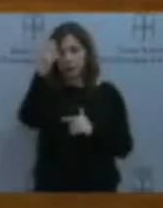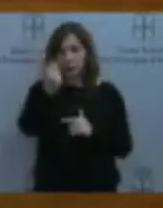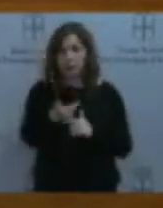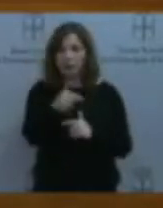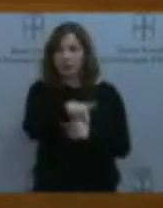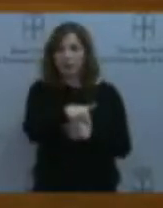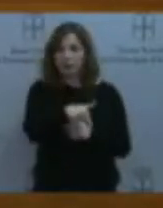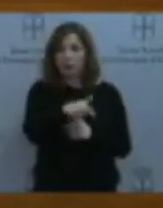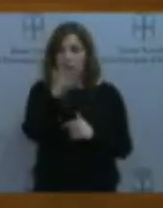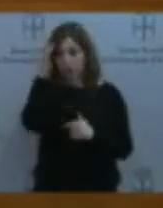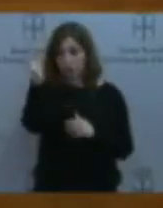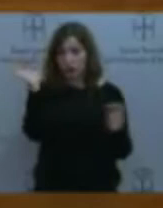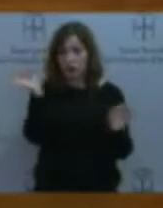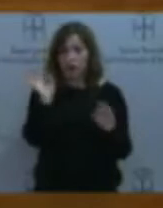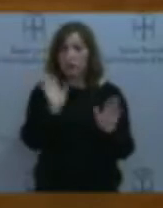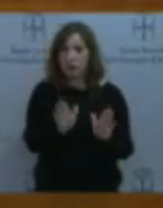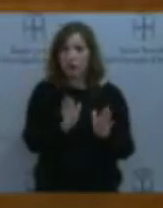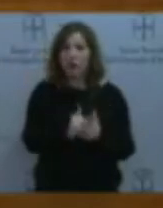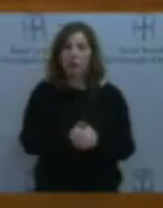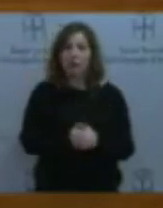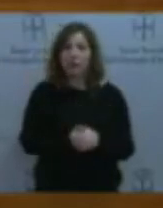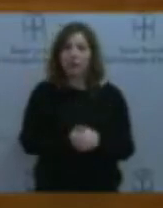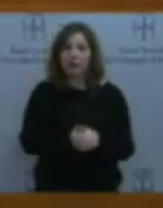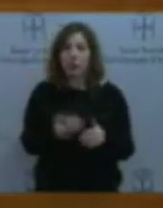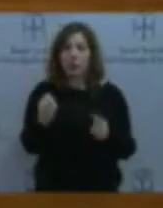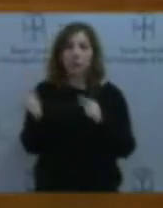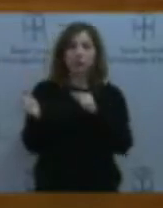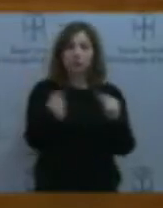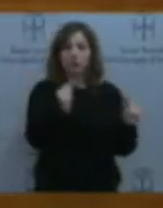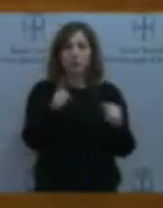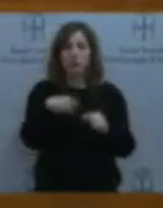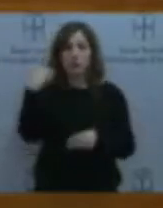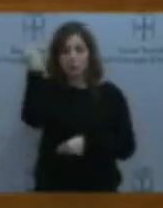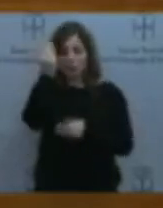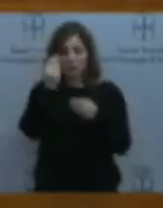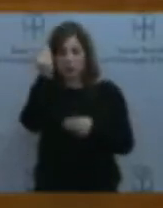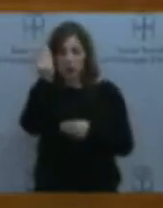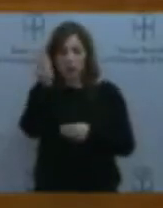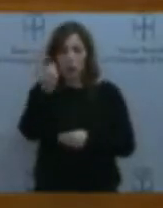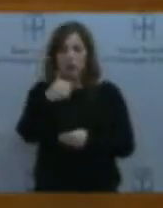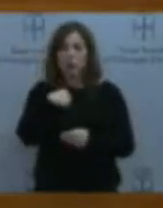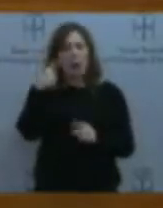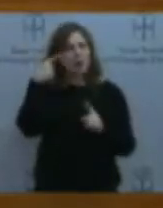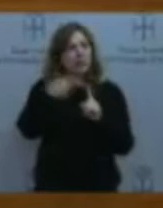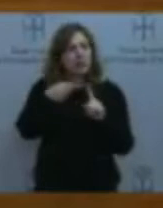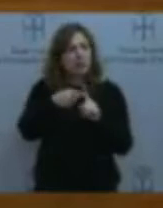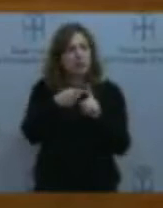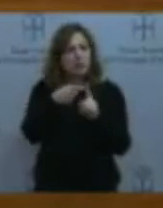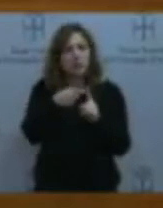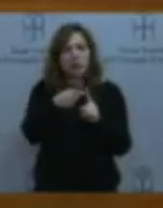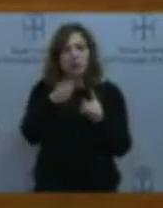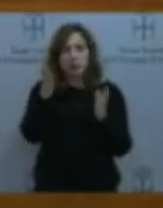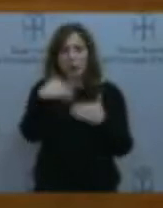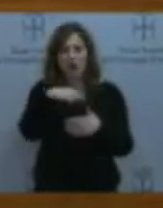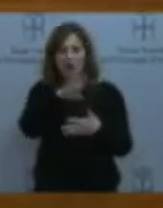tiene nada de filosófico, pero sí que corresponde debatirlo y pensarlo. Yo no tengo ninguna obsesión catalana.